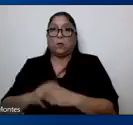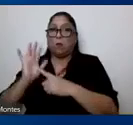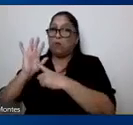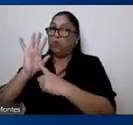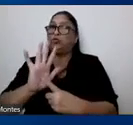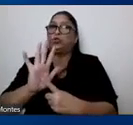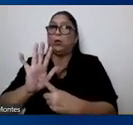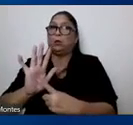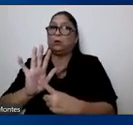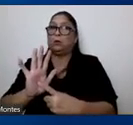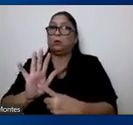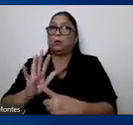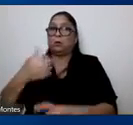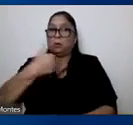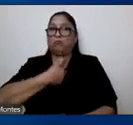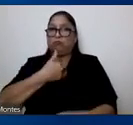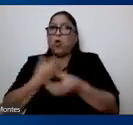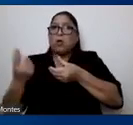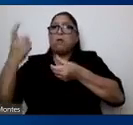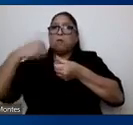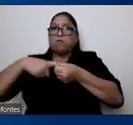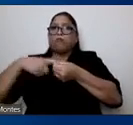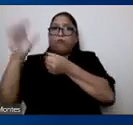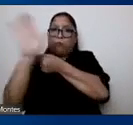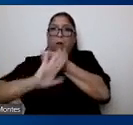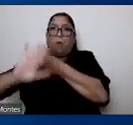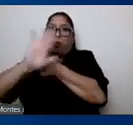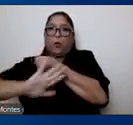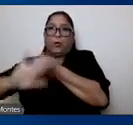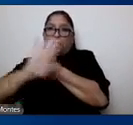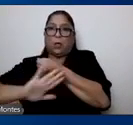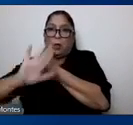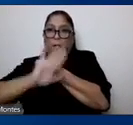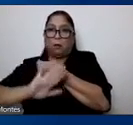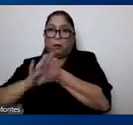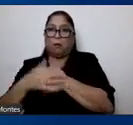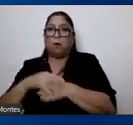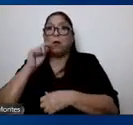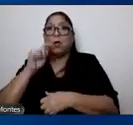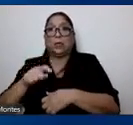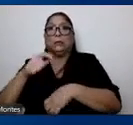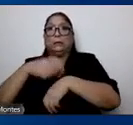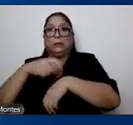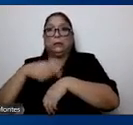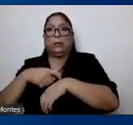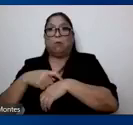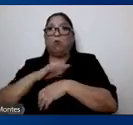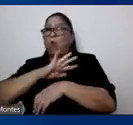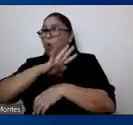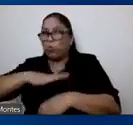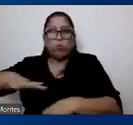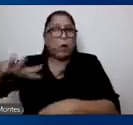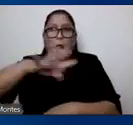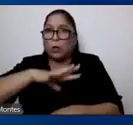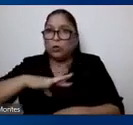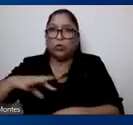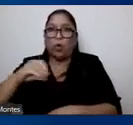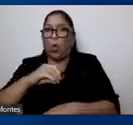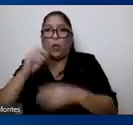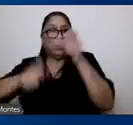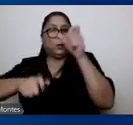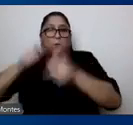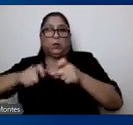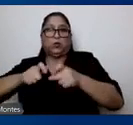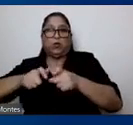mostrándonos que el involucramiento de la protección en este tiempo abarcaba a todas las